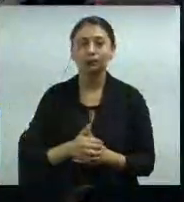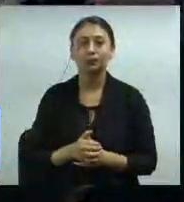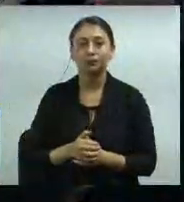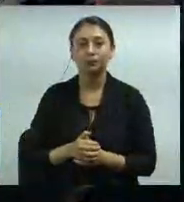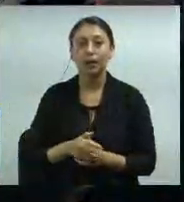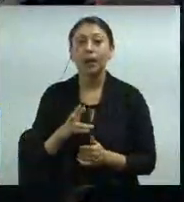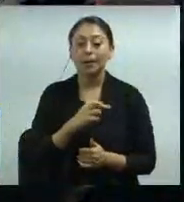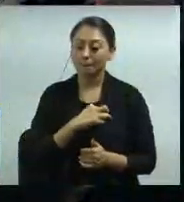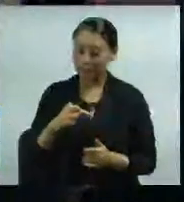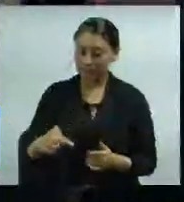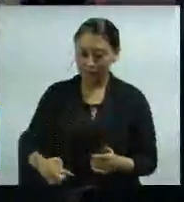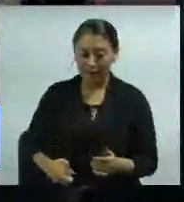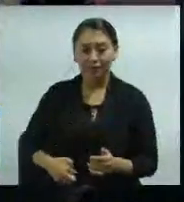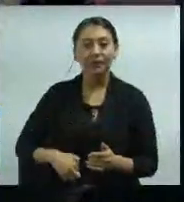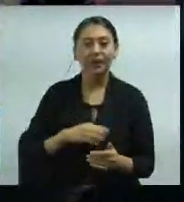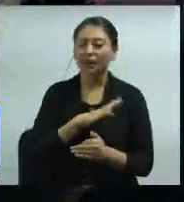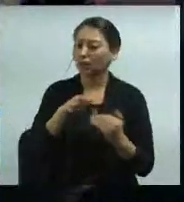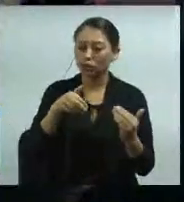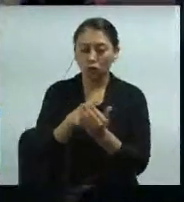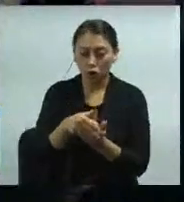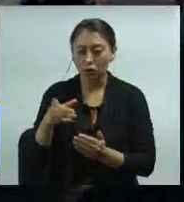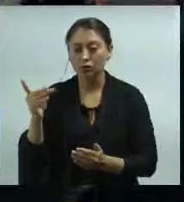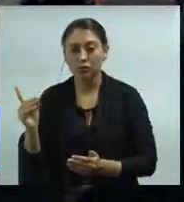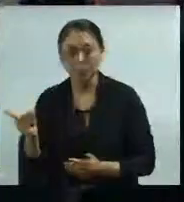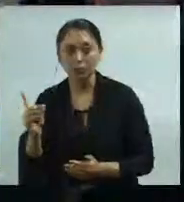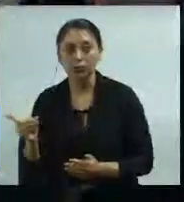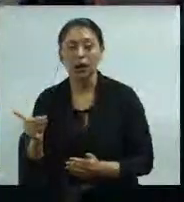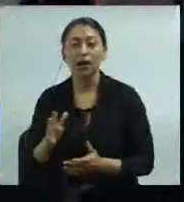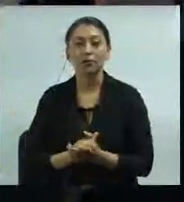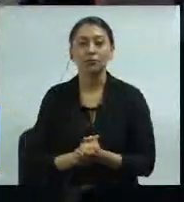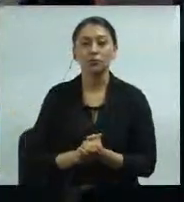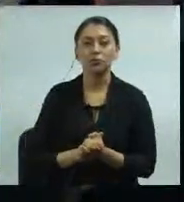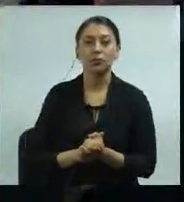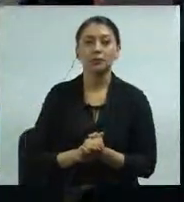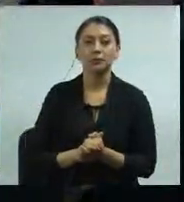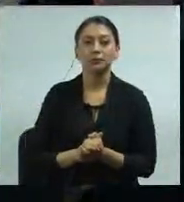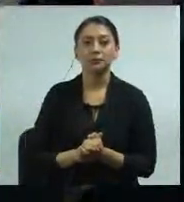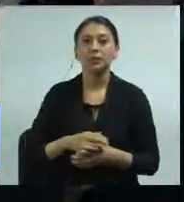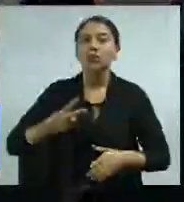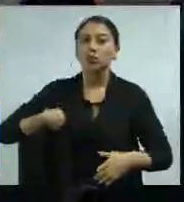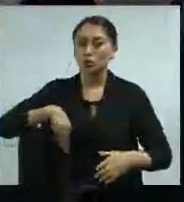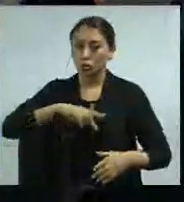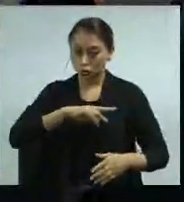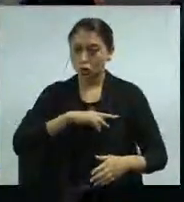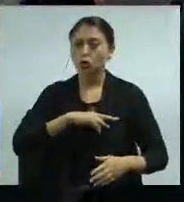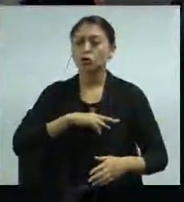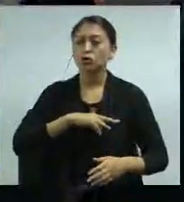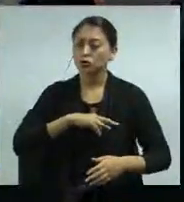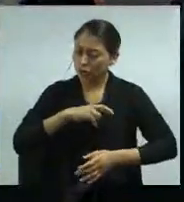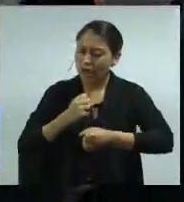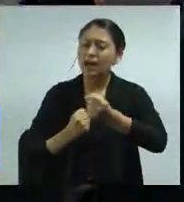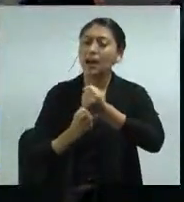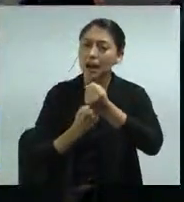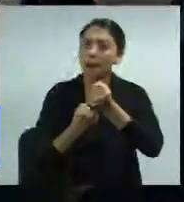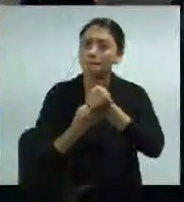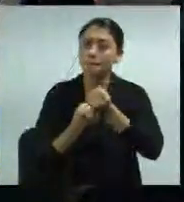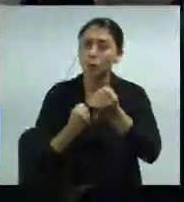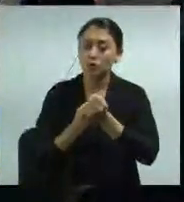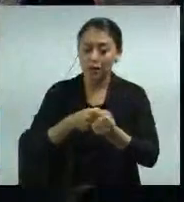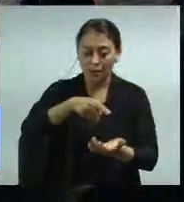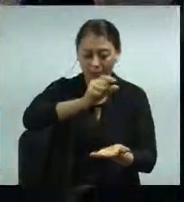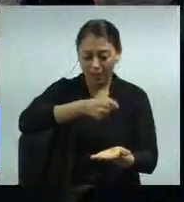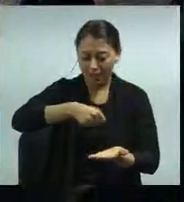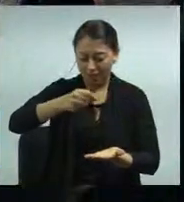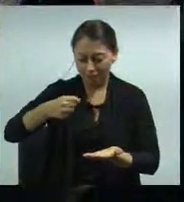Señor presidente, colegas diputados, presidente, nosotros vamos a apoyar la firma de